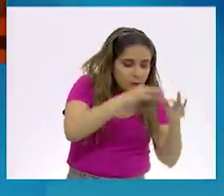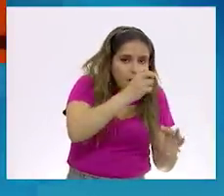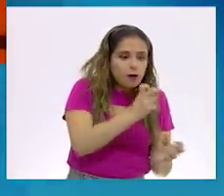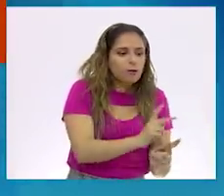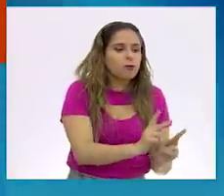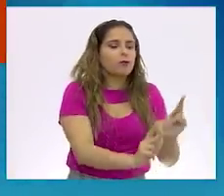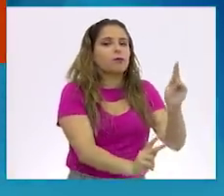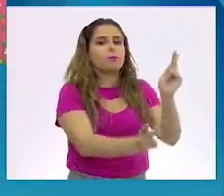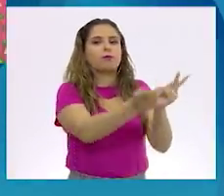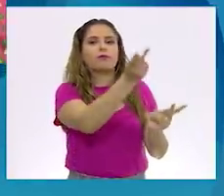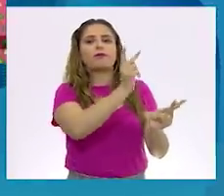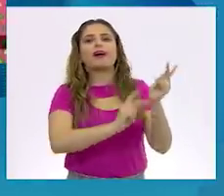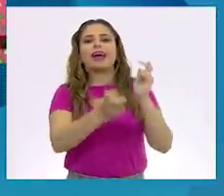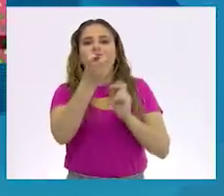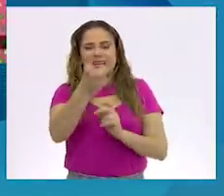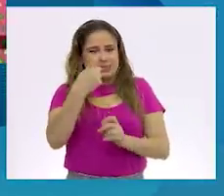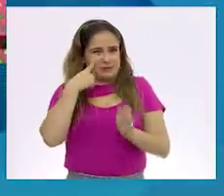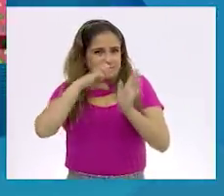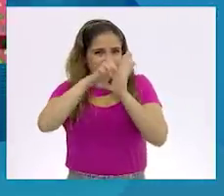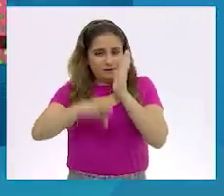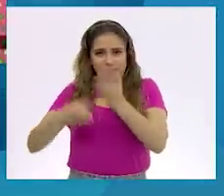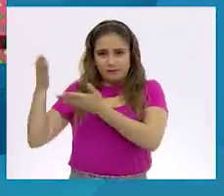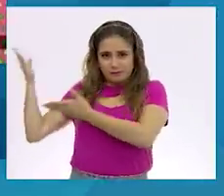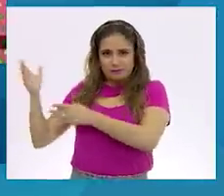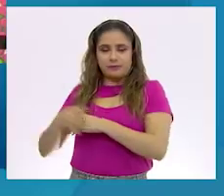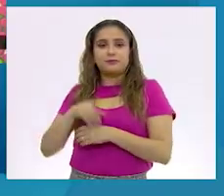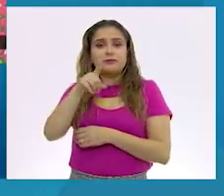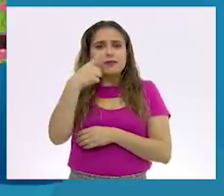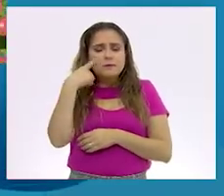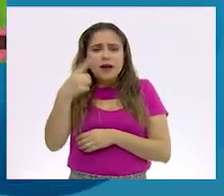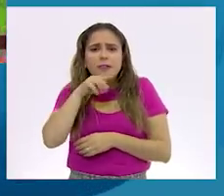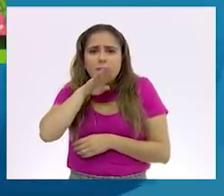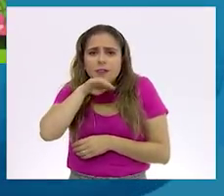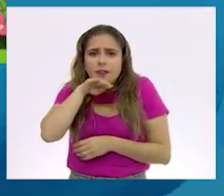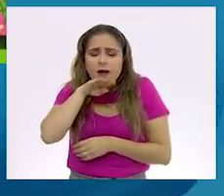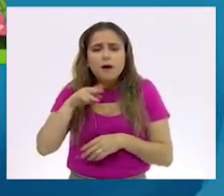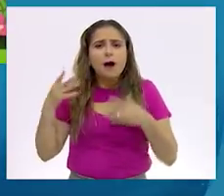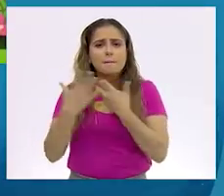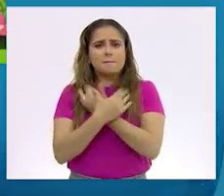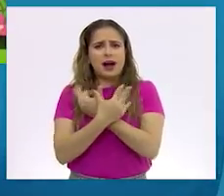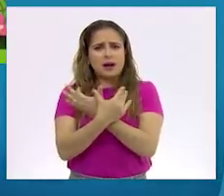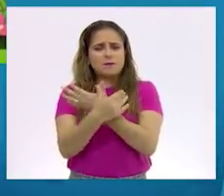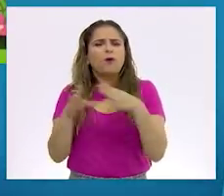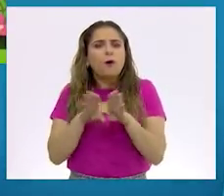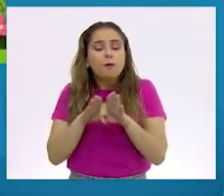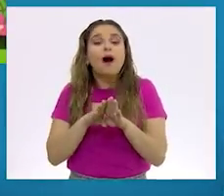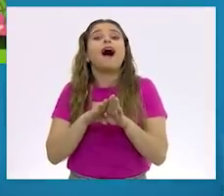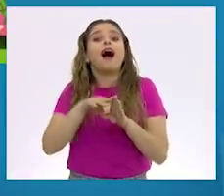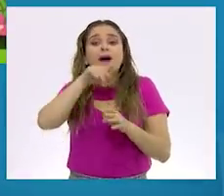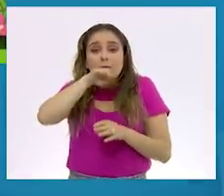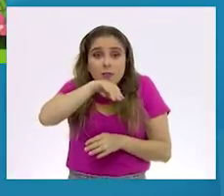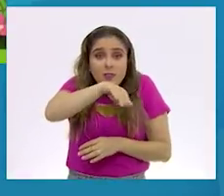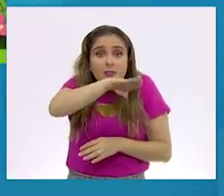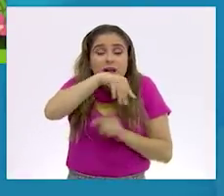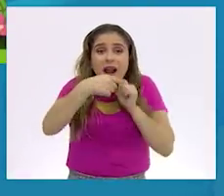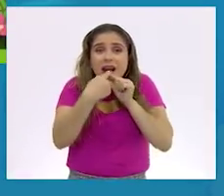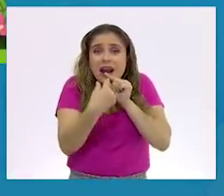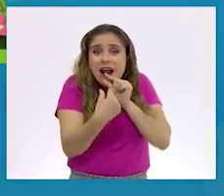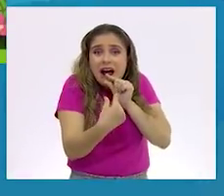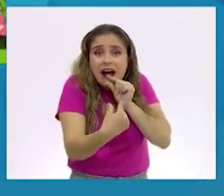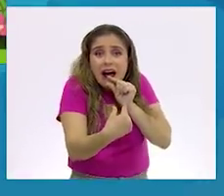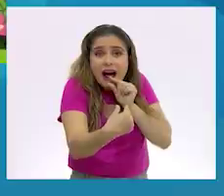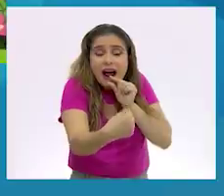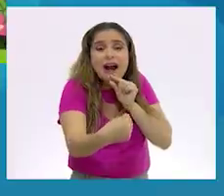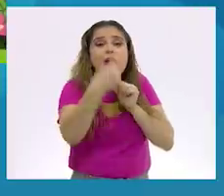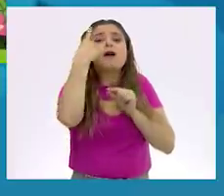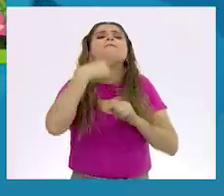ejemplos. ¿Has visto la lengua de una mariposa? Es tan larga que no podrás creerlo. Es así de